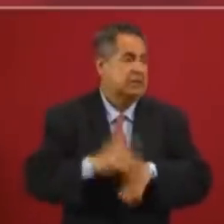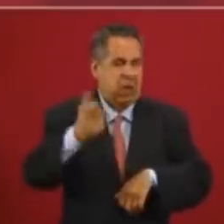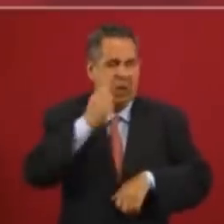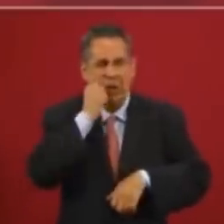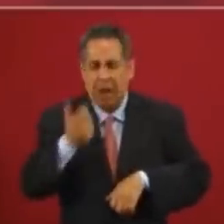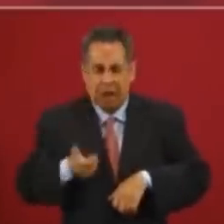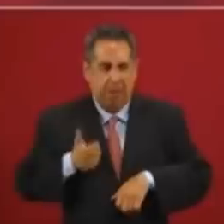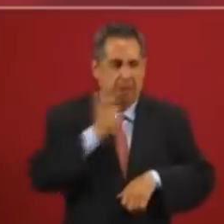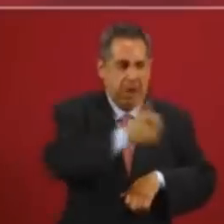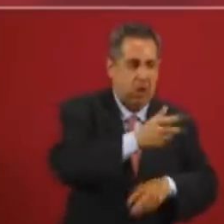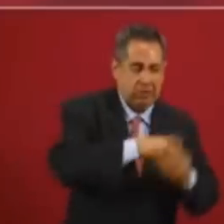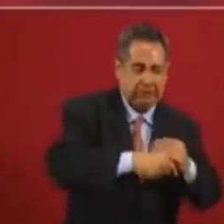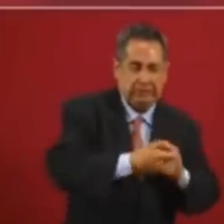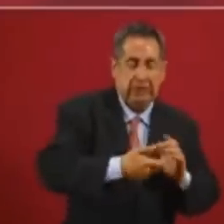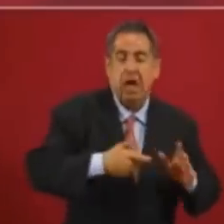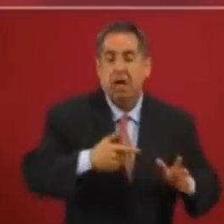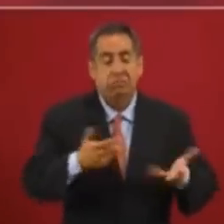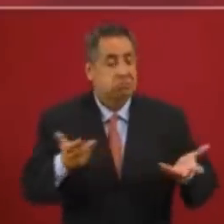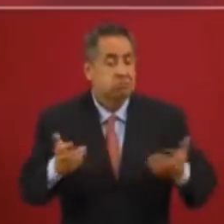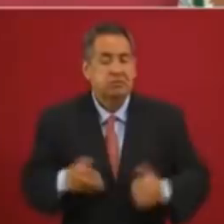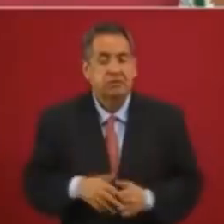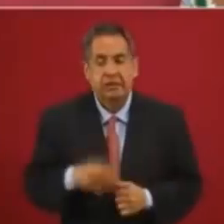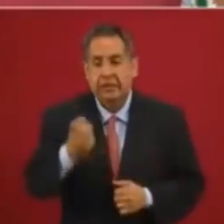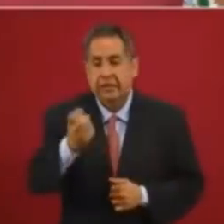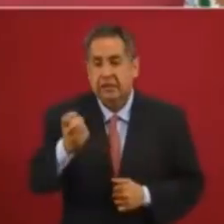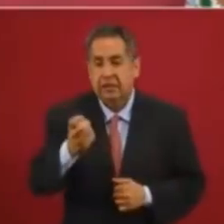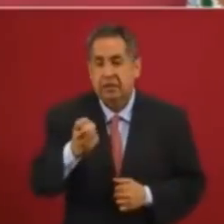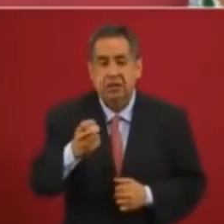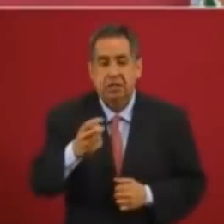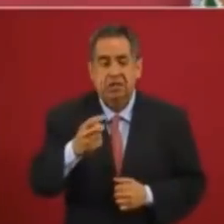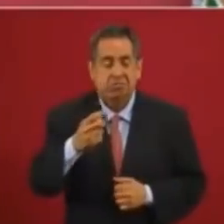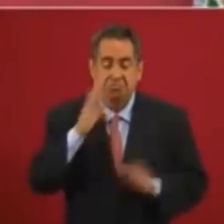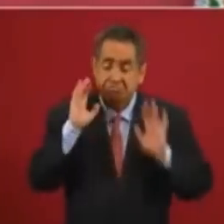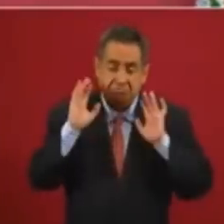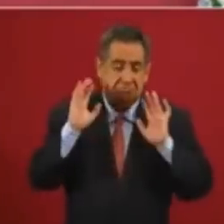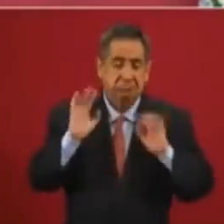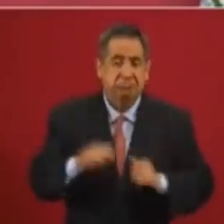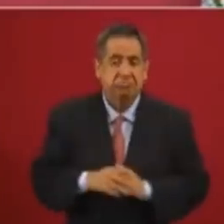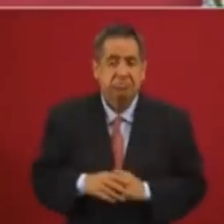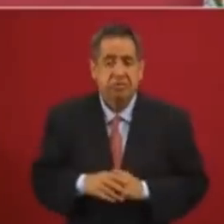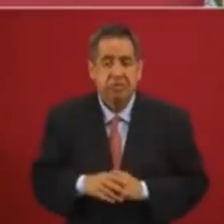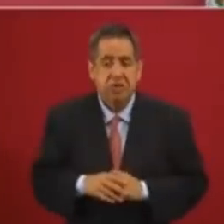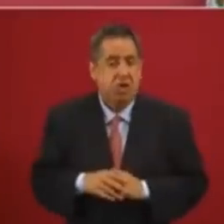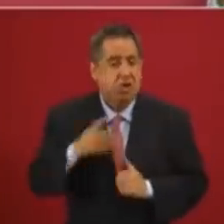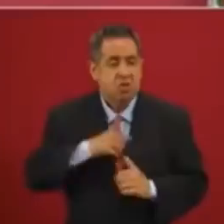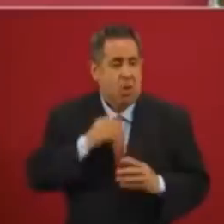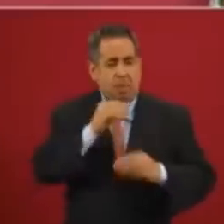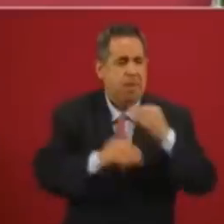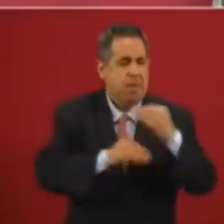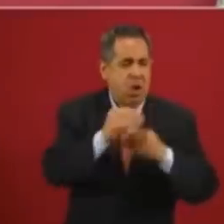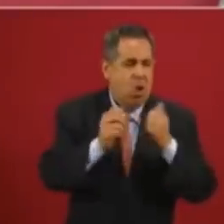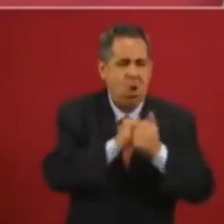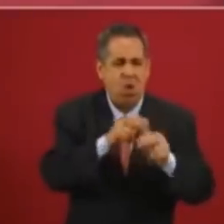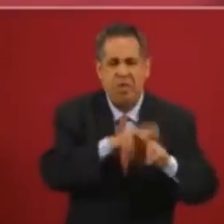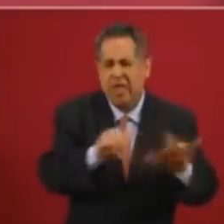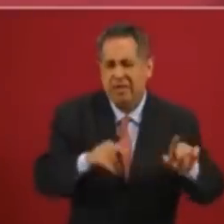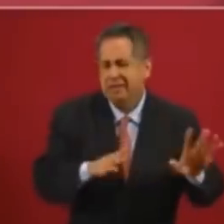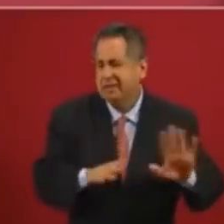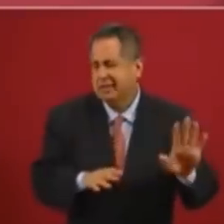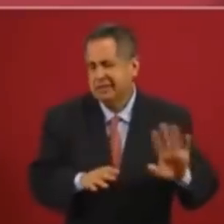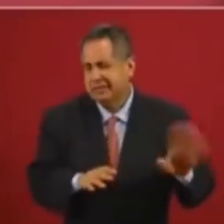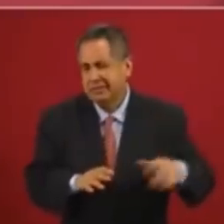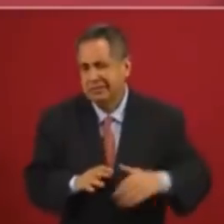planta. Entonces, no es un pleito, yo no me peleo con nadie, yo